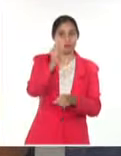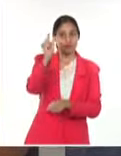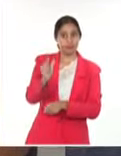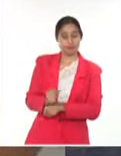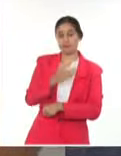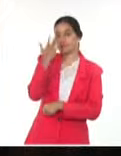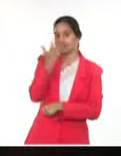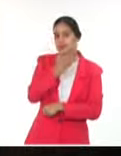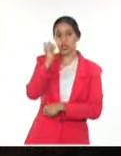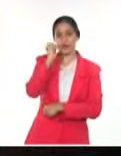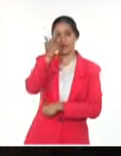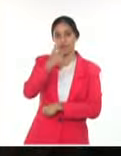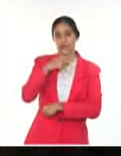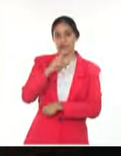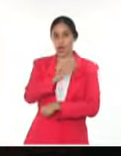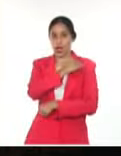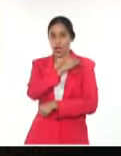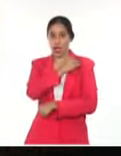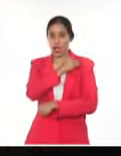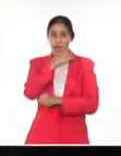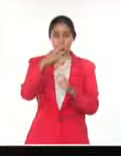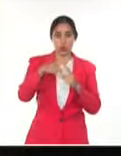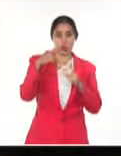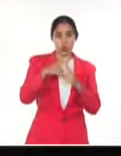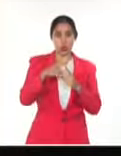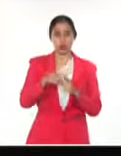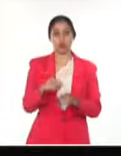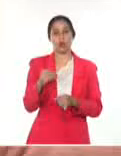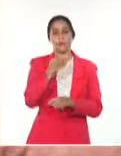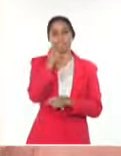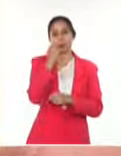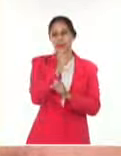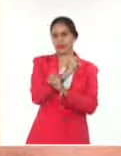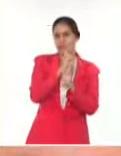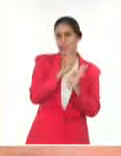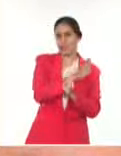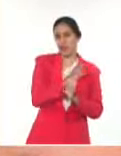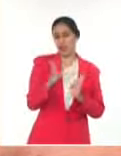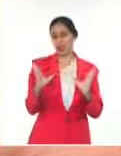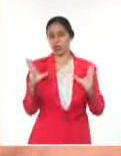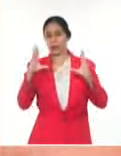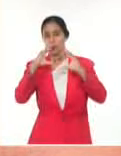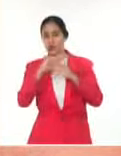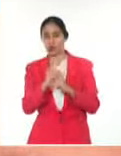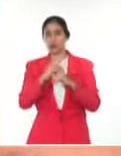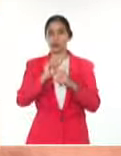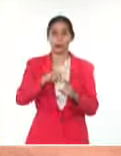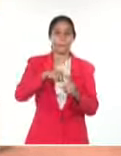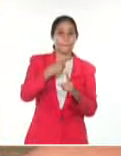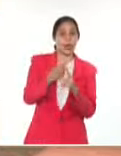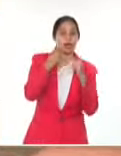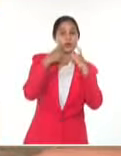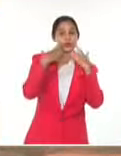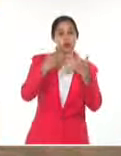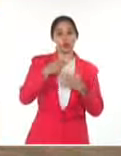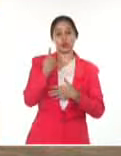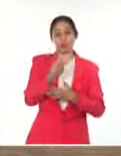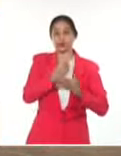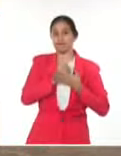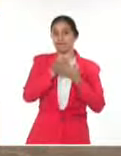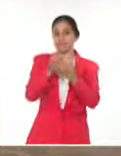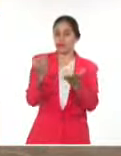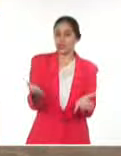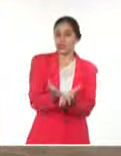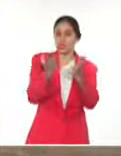defensa asumen turnos que cubren las 24 horas. Es un grano de arena más que aportamos al desarrollo del país, a